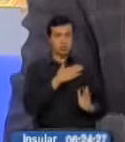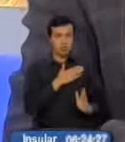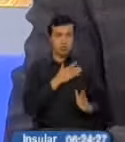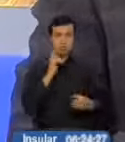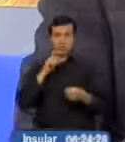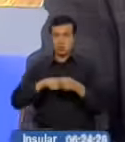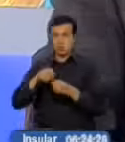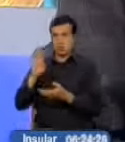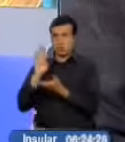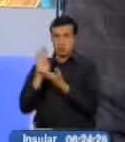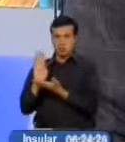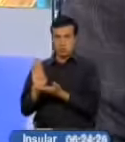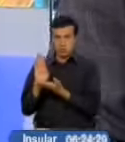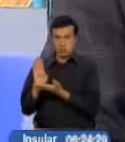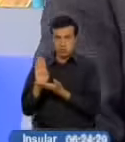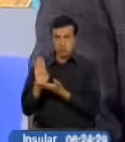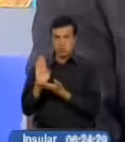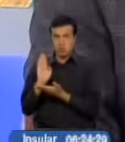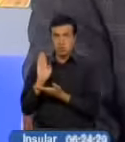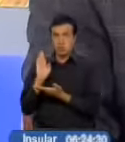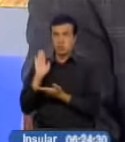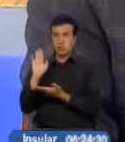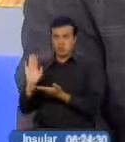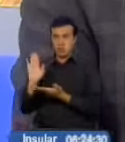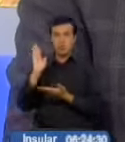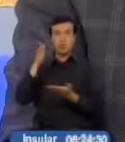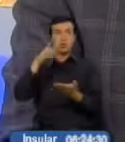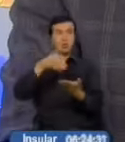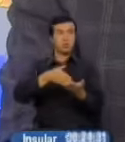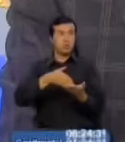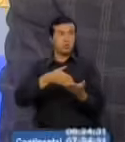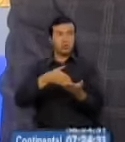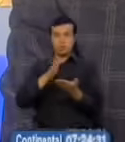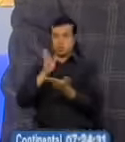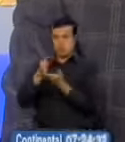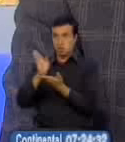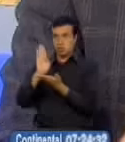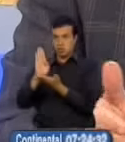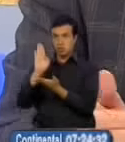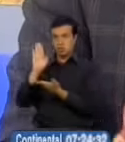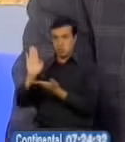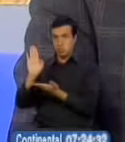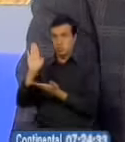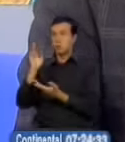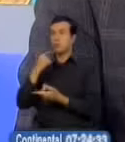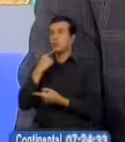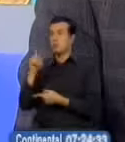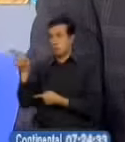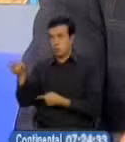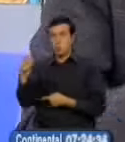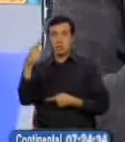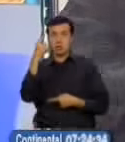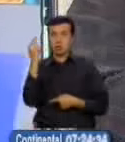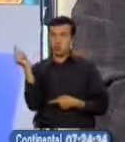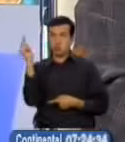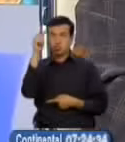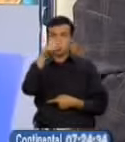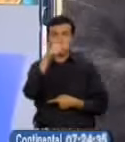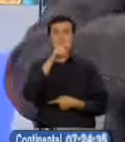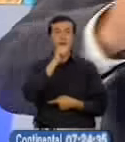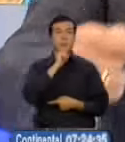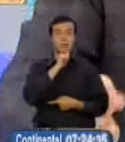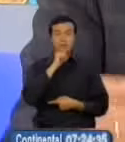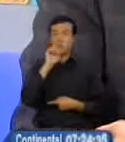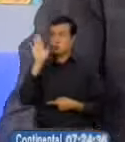afiliado al Seguro Social y voy a hacerme atender a la Seguridad Social y la Seguridad Social me deriva a un privado, es